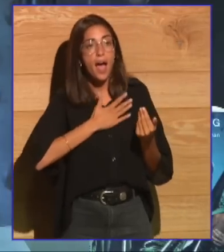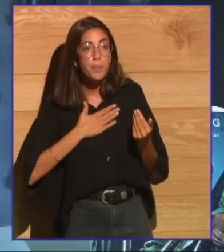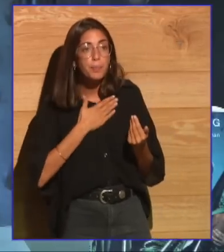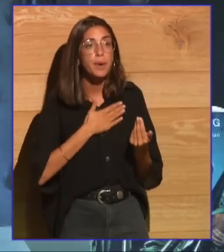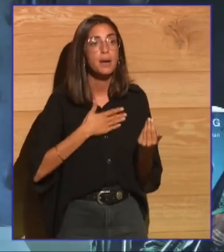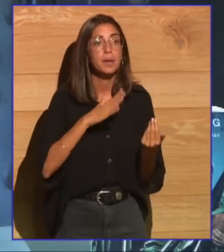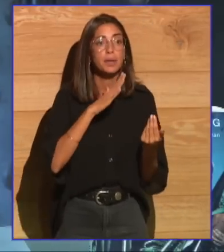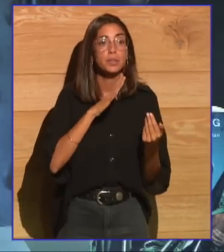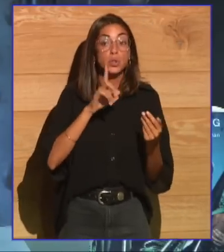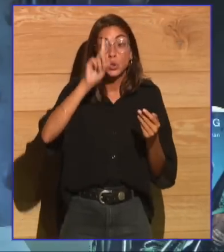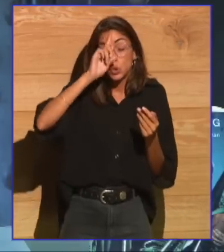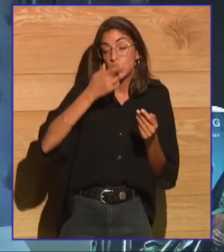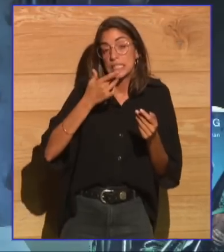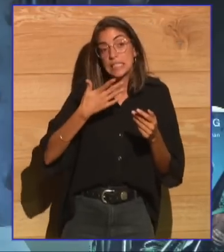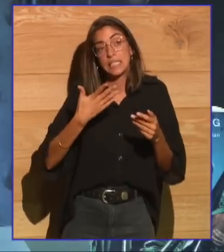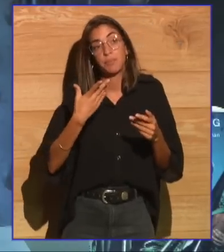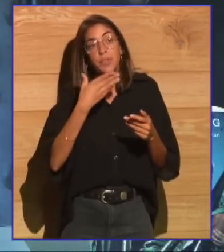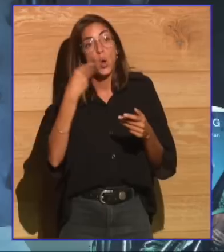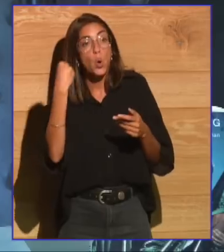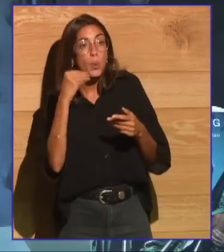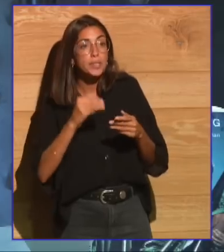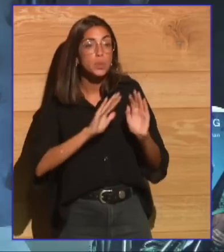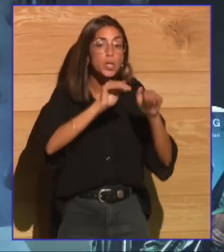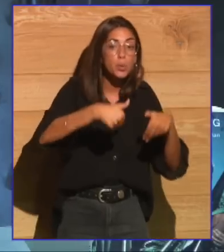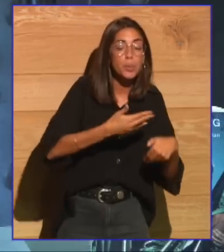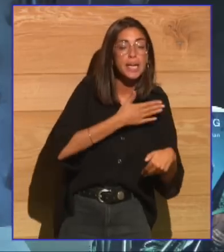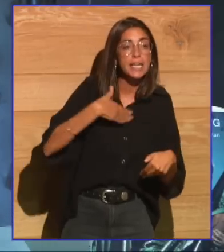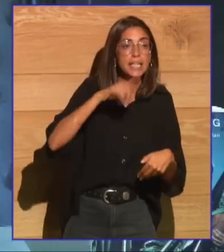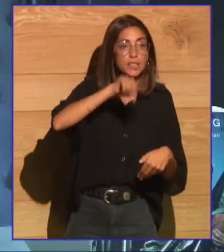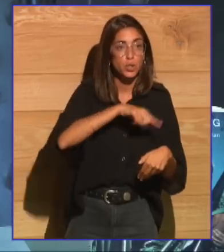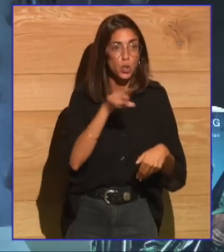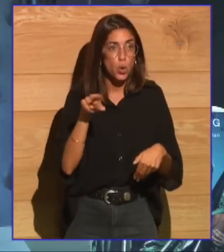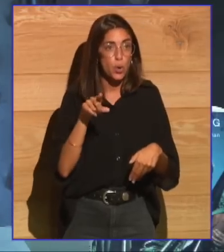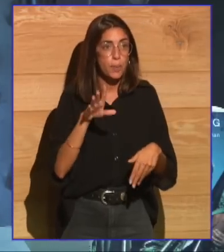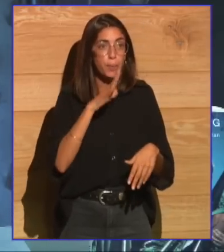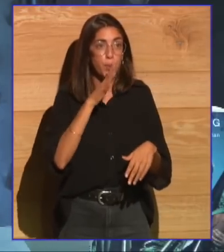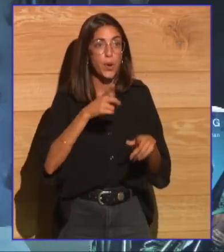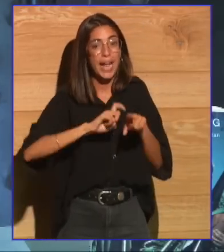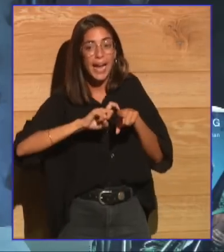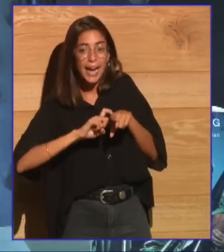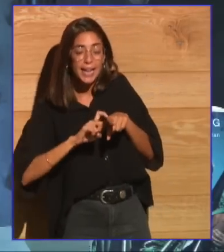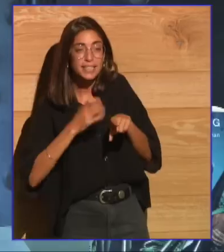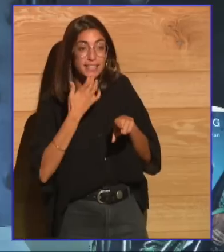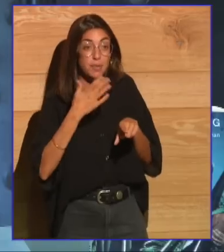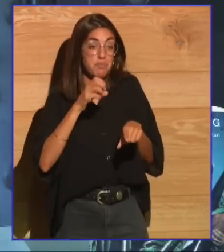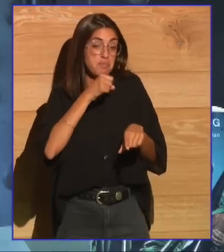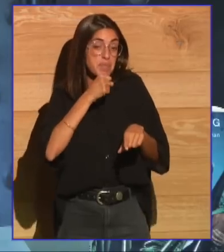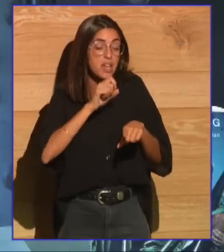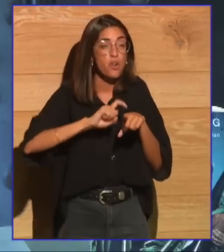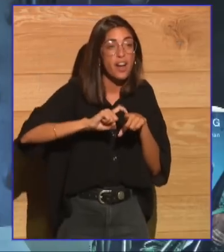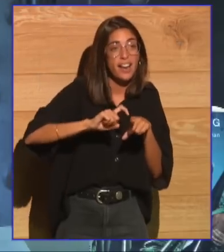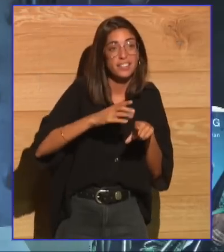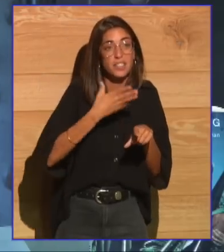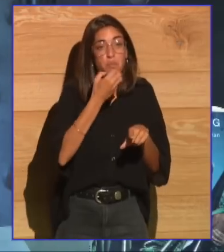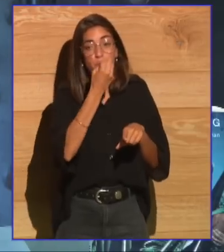la juventud pero incluso cuando son ancianos en el fondo todo tengo carácter muy benévolo se luz de la enfermedad en fin todos